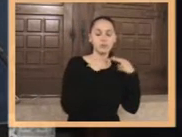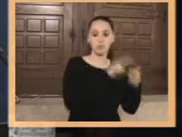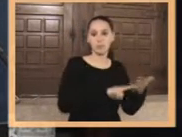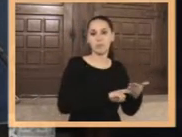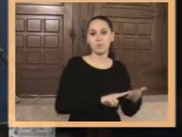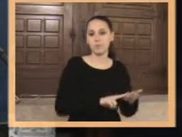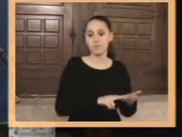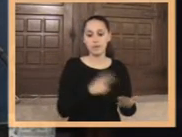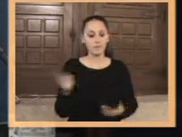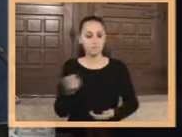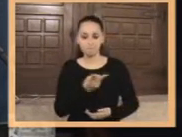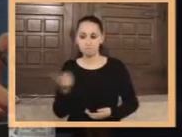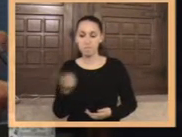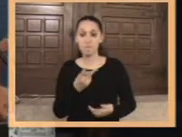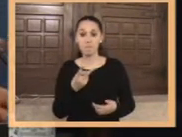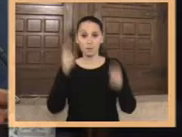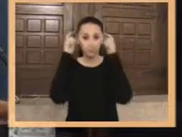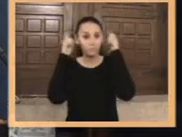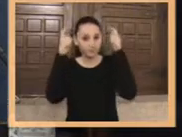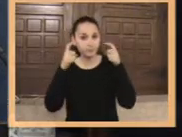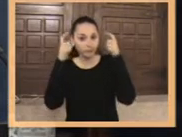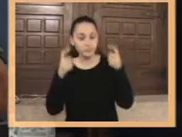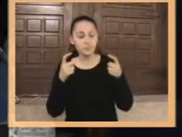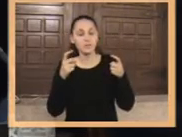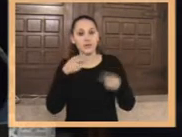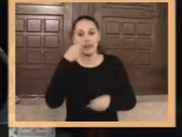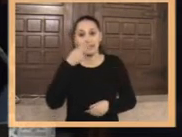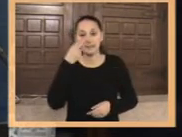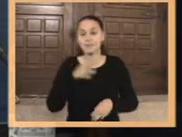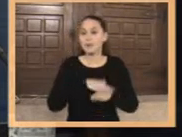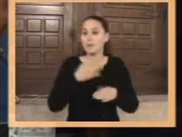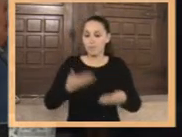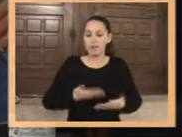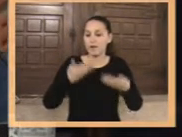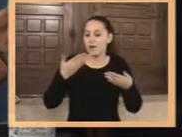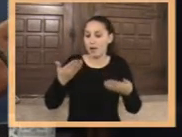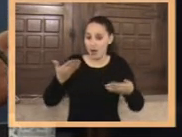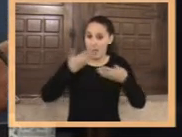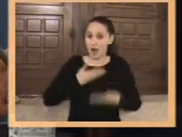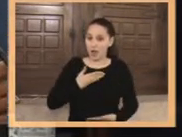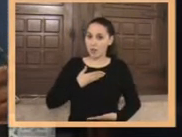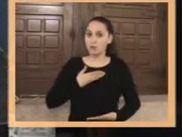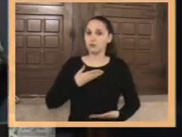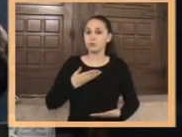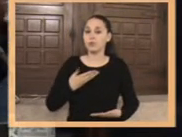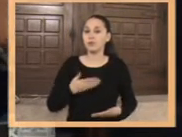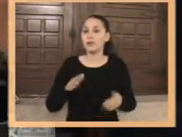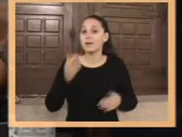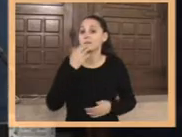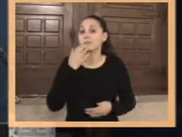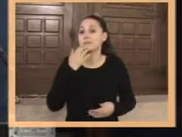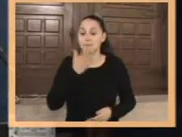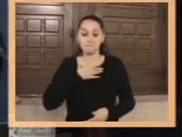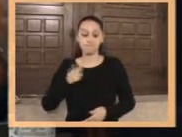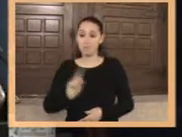mostrado su intención de poder ayudarnos en este sentido. Si ellos no quieren, nosotros difícilmente lo tenemos de solucionar, más que con parches,